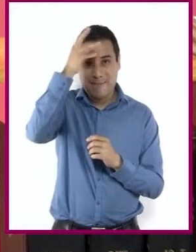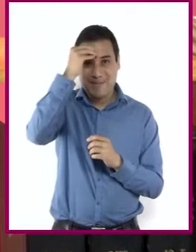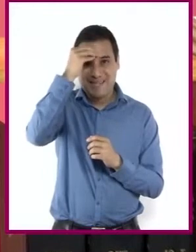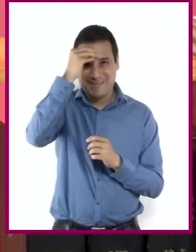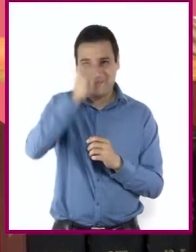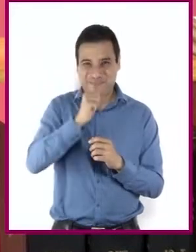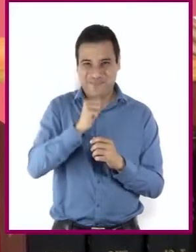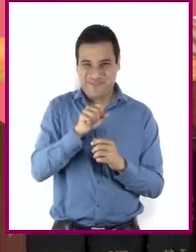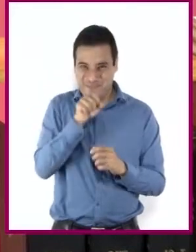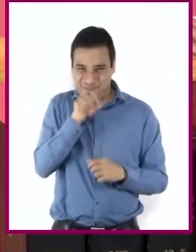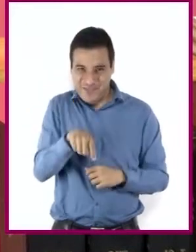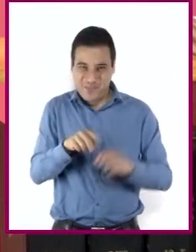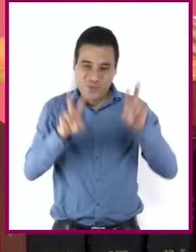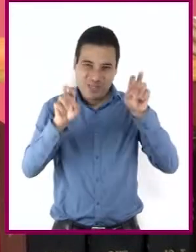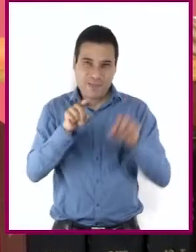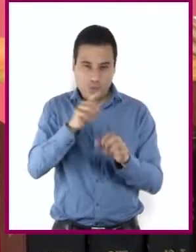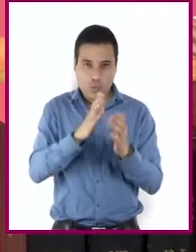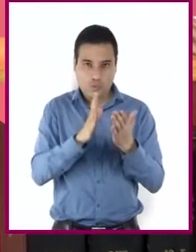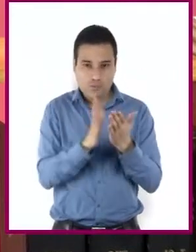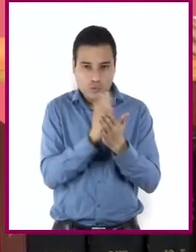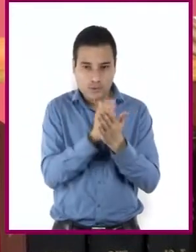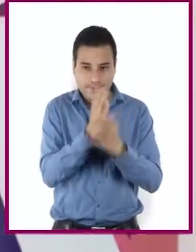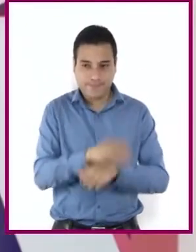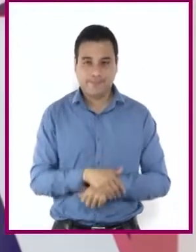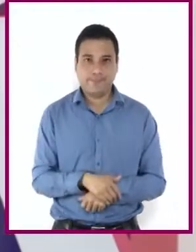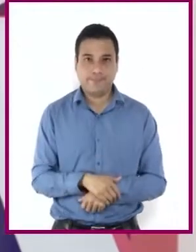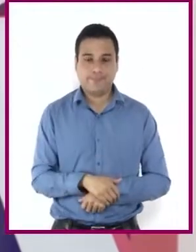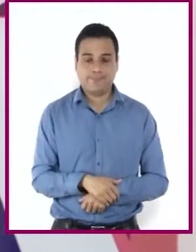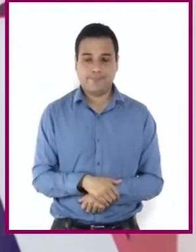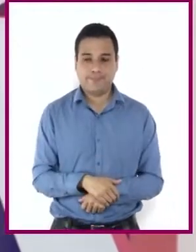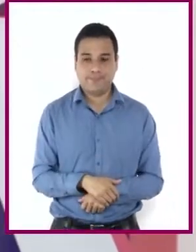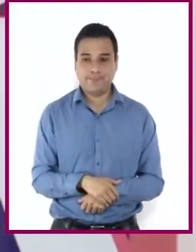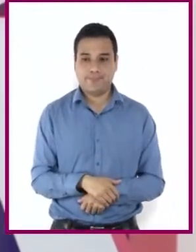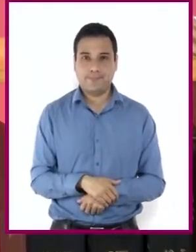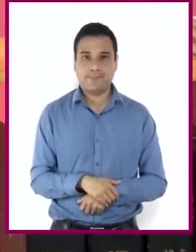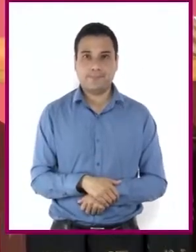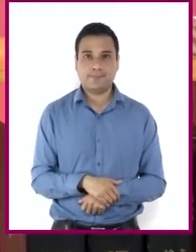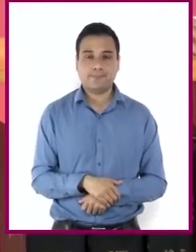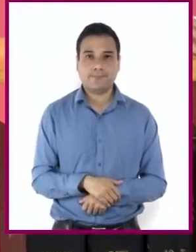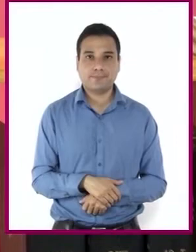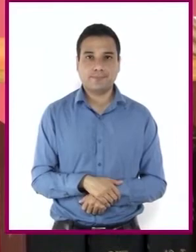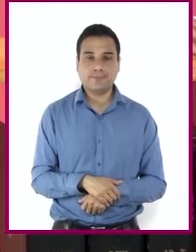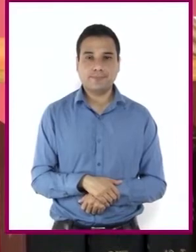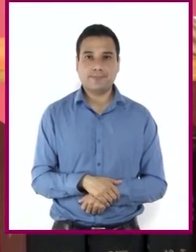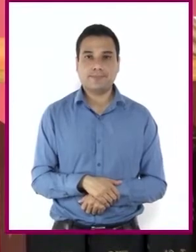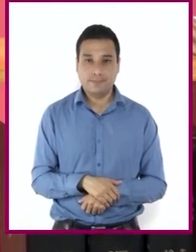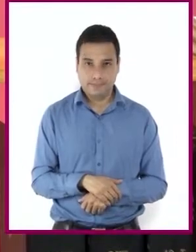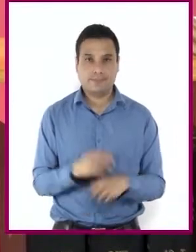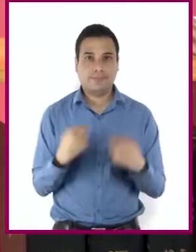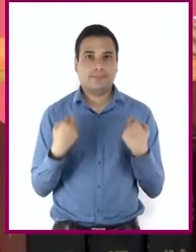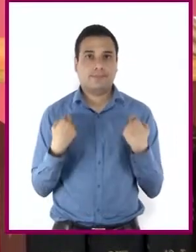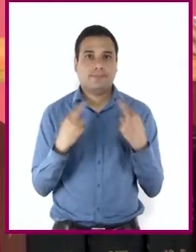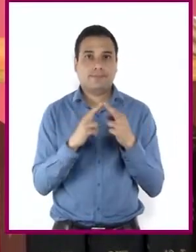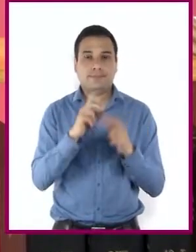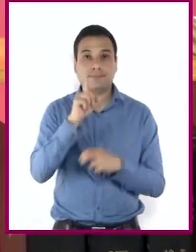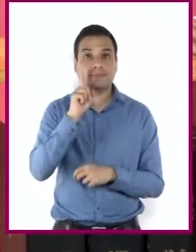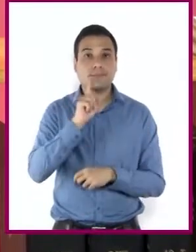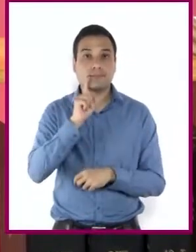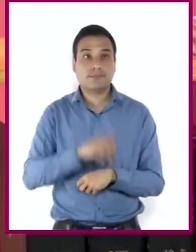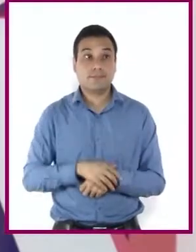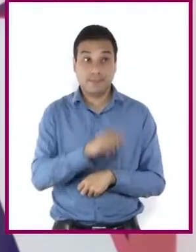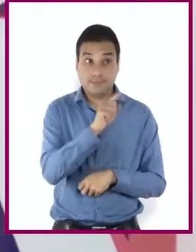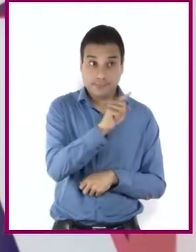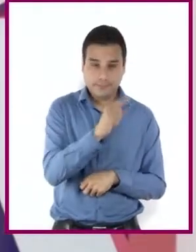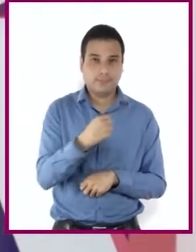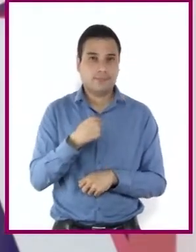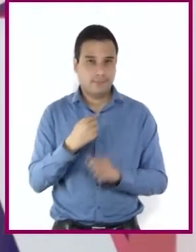esperado que estamos trabajando y el desglose de los contenidos. Basándonos en esto, la profesora Cristina y yo